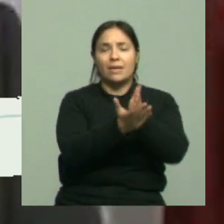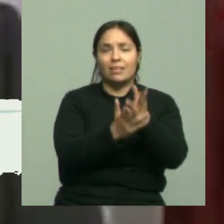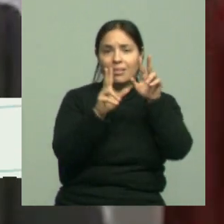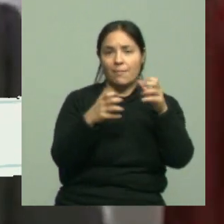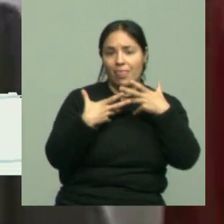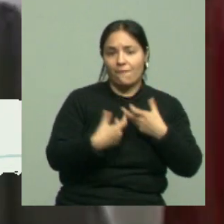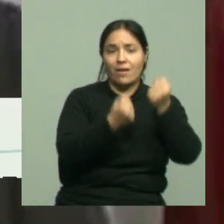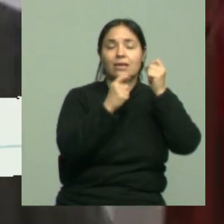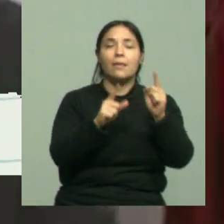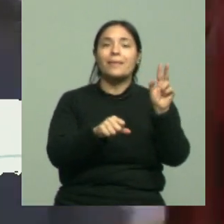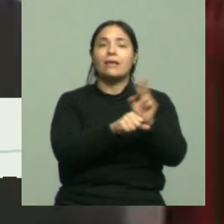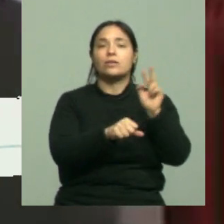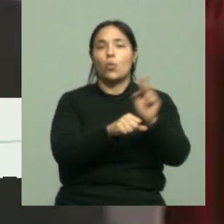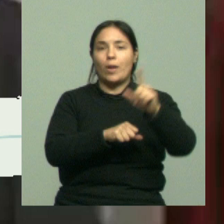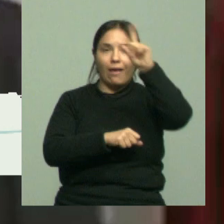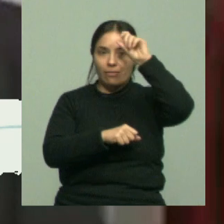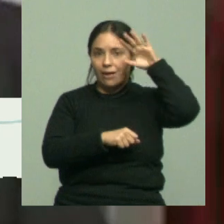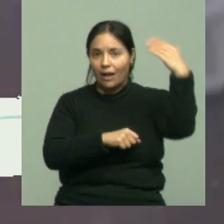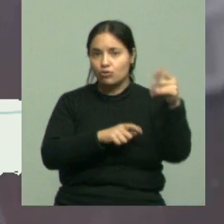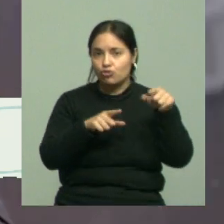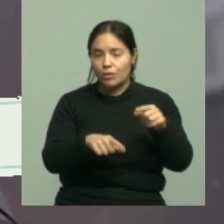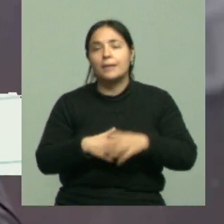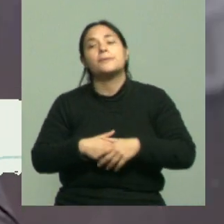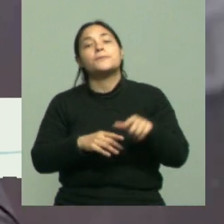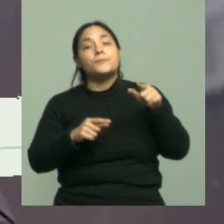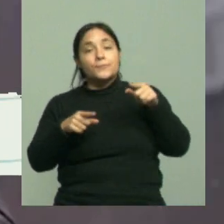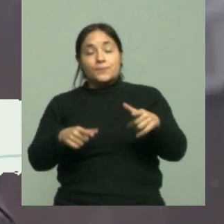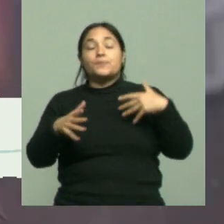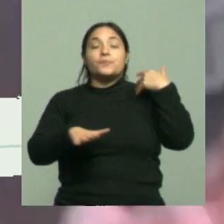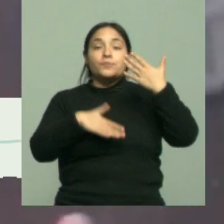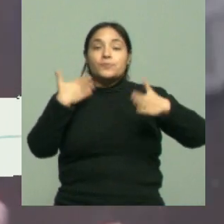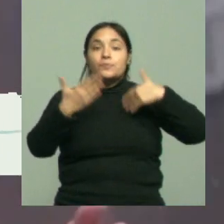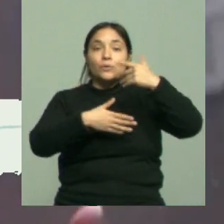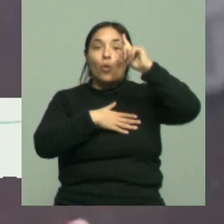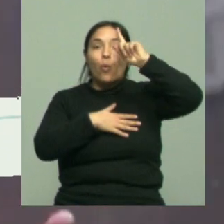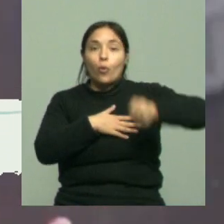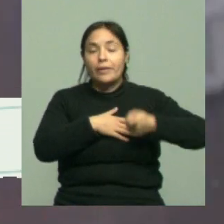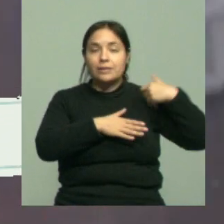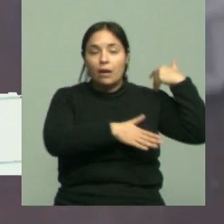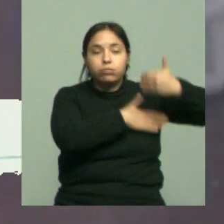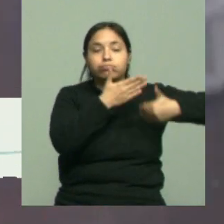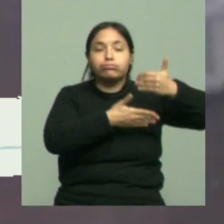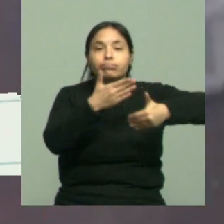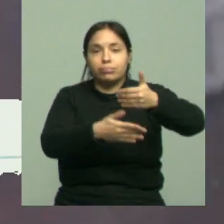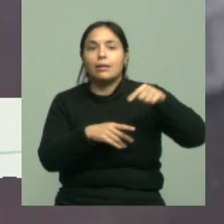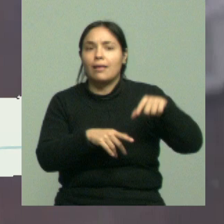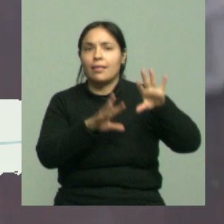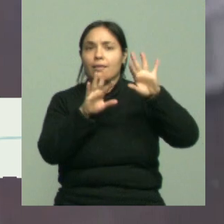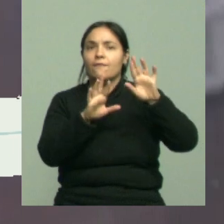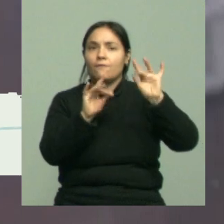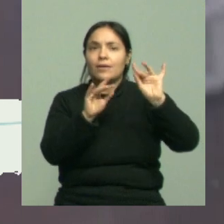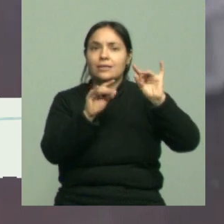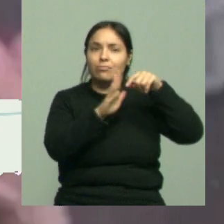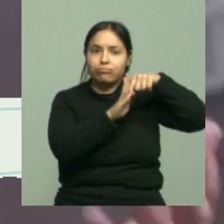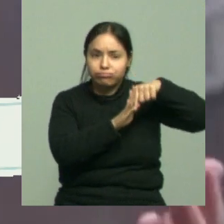de seguridad internacional, y es ahí donde se empezó a generar un proceso judicial que siempre fue complejo, que siempre